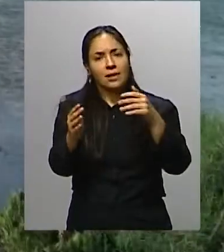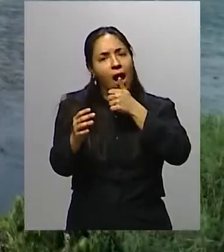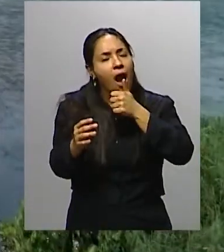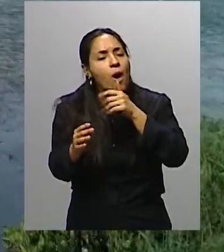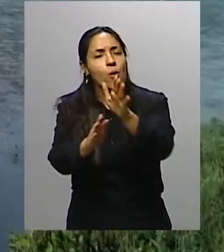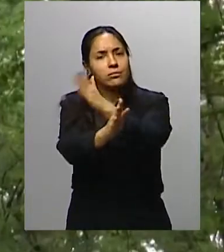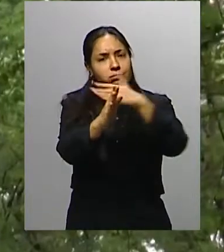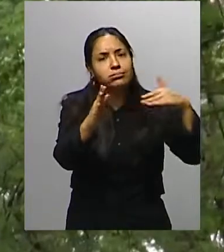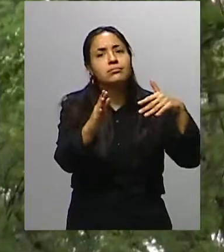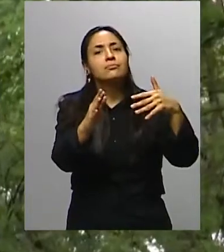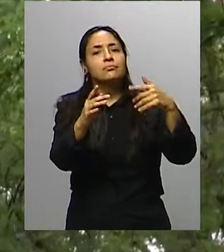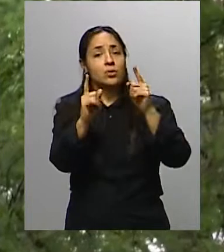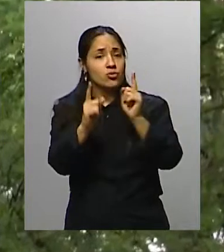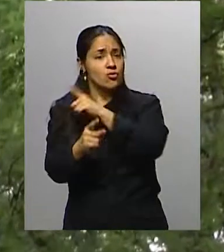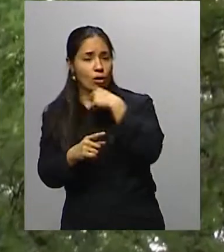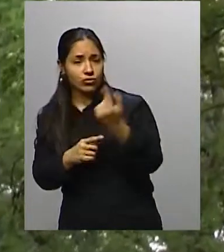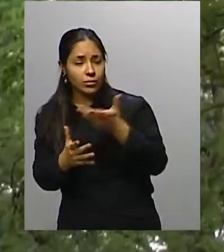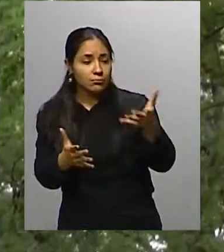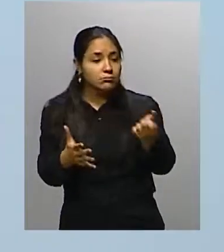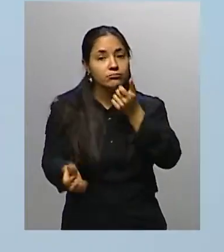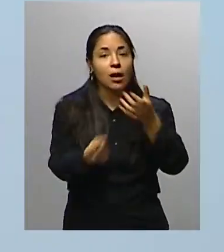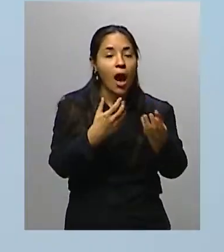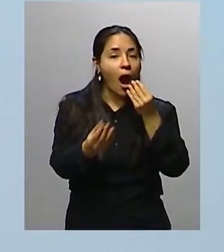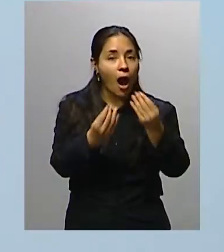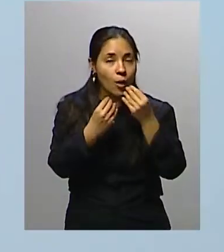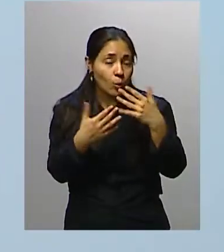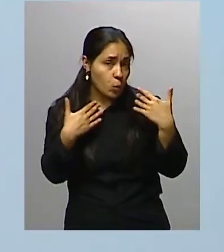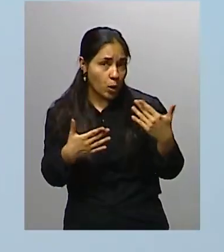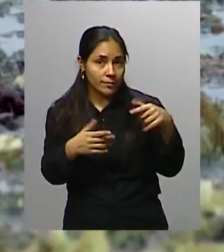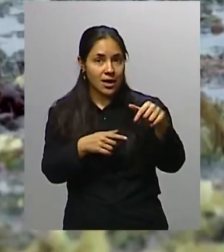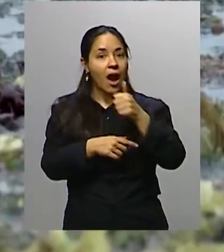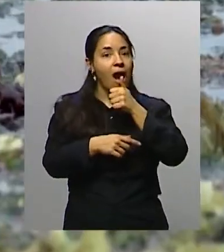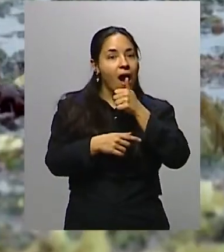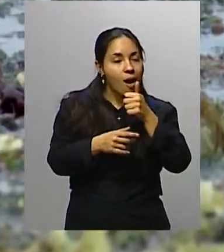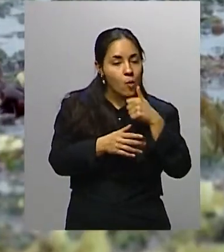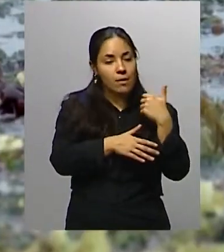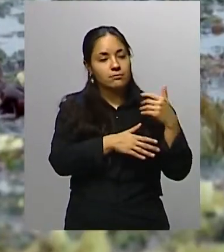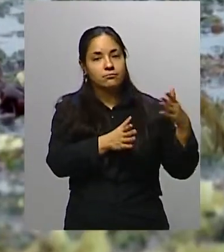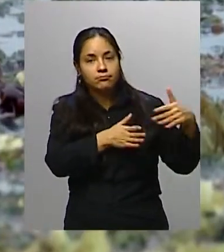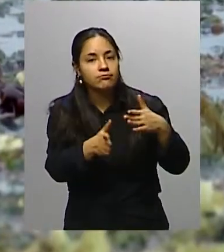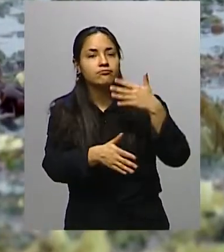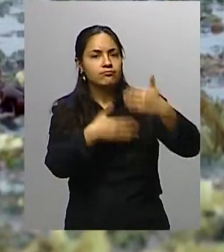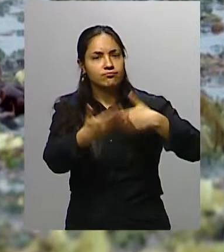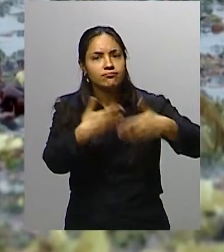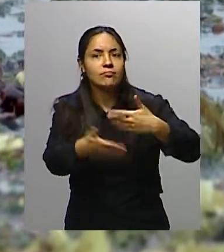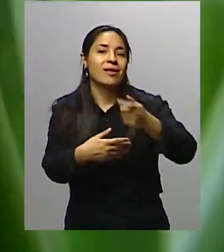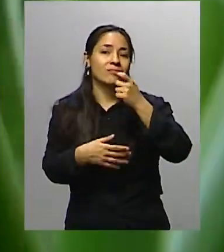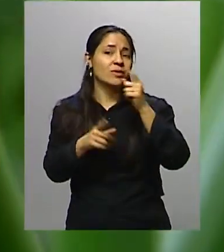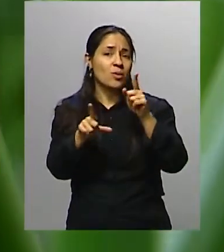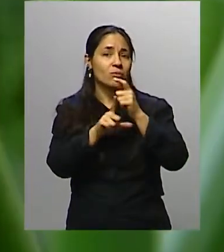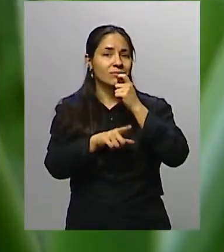agua en un estado que la podamos utilizar y que además esa agua produzca servicios, como puede ser, decíamos recién,